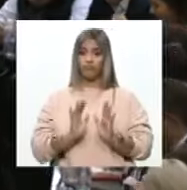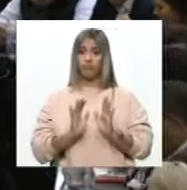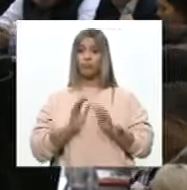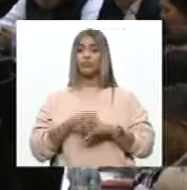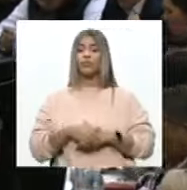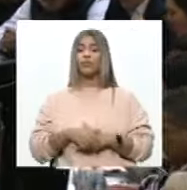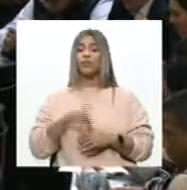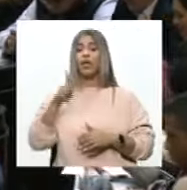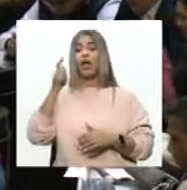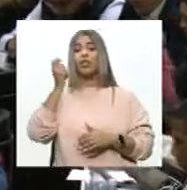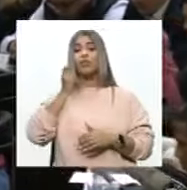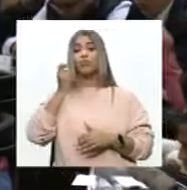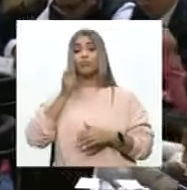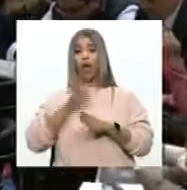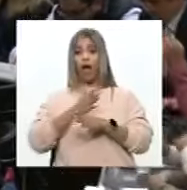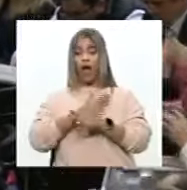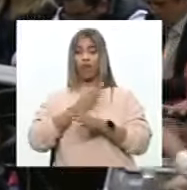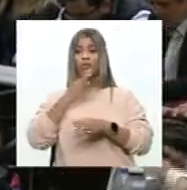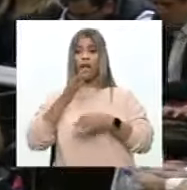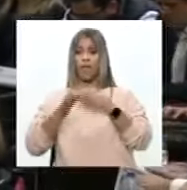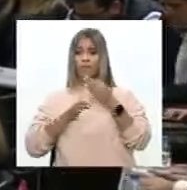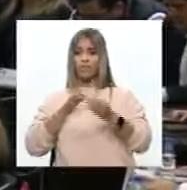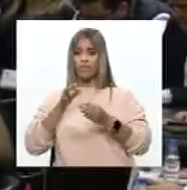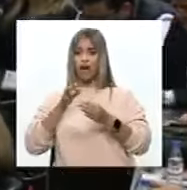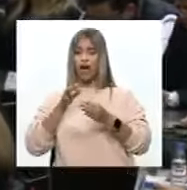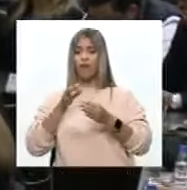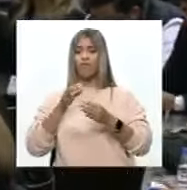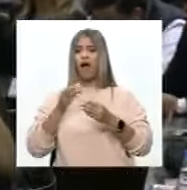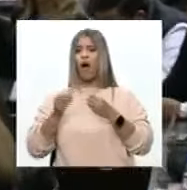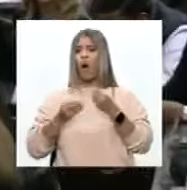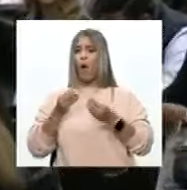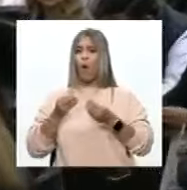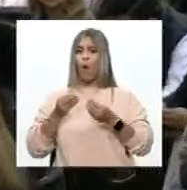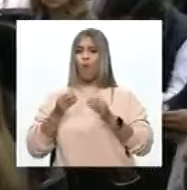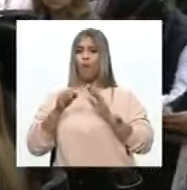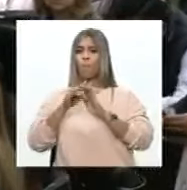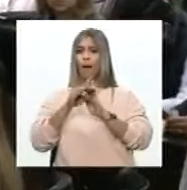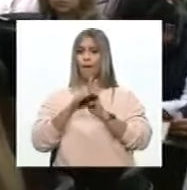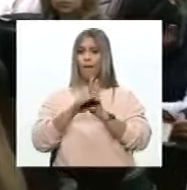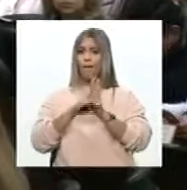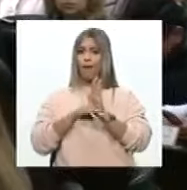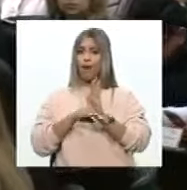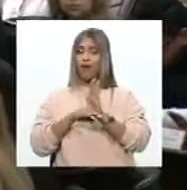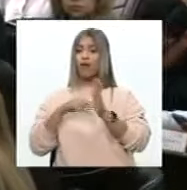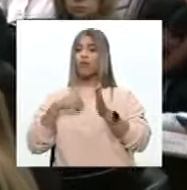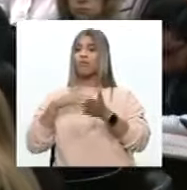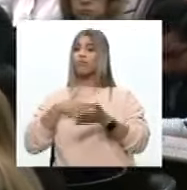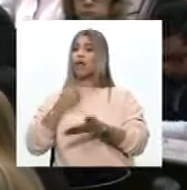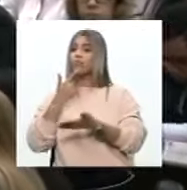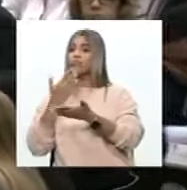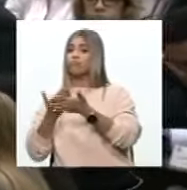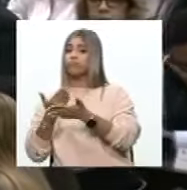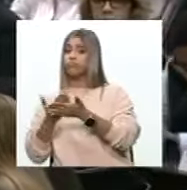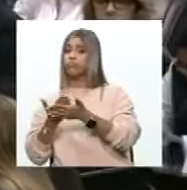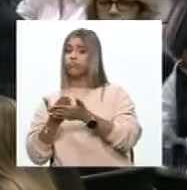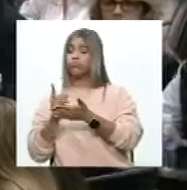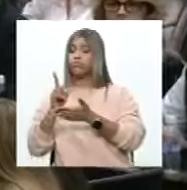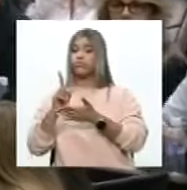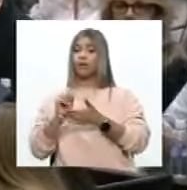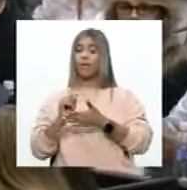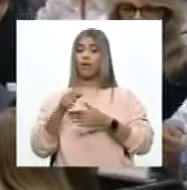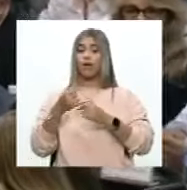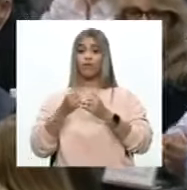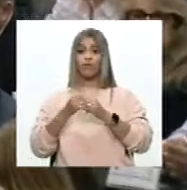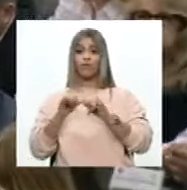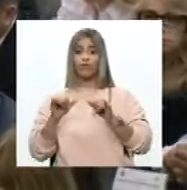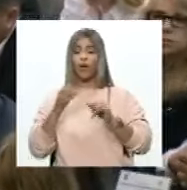el diputado Lobo ha señalado la ruta, queremos solicitar que una vez, y esperemos que la operación se